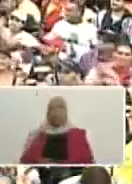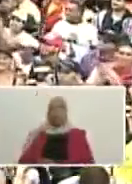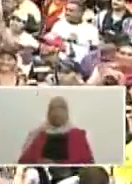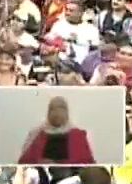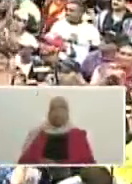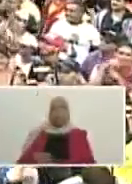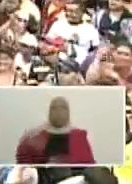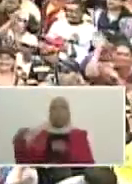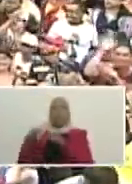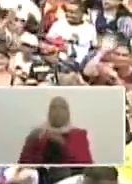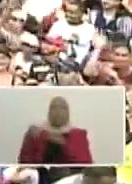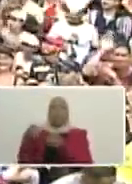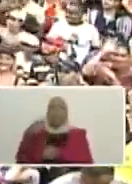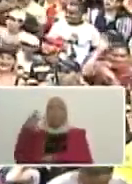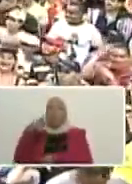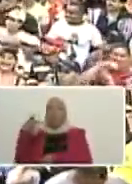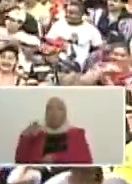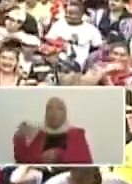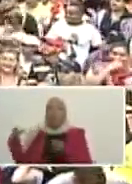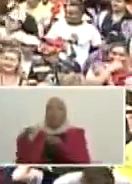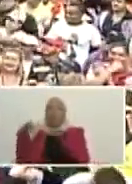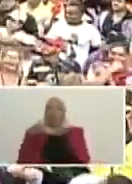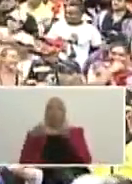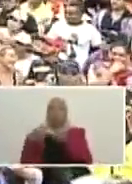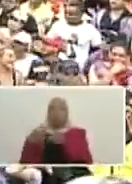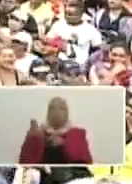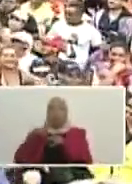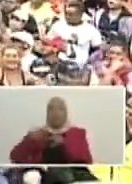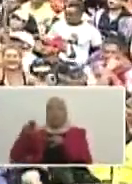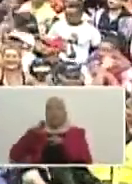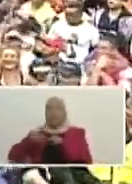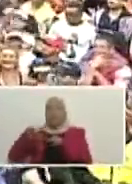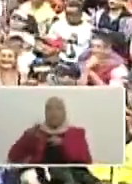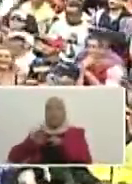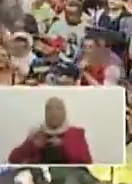polo patriótico, niños, niñas.